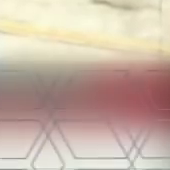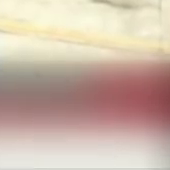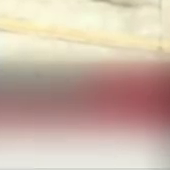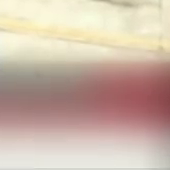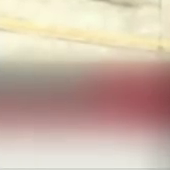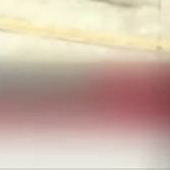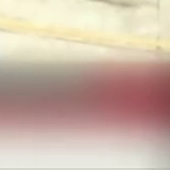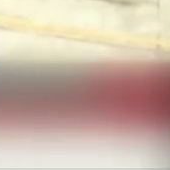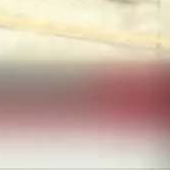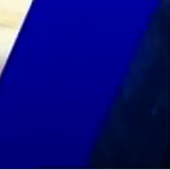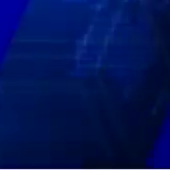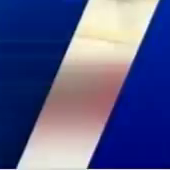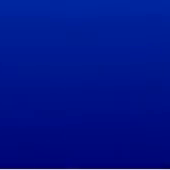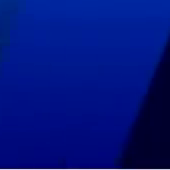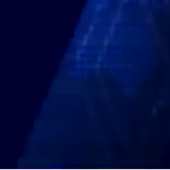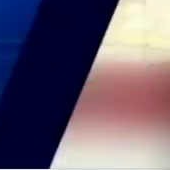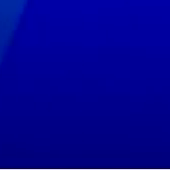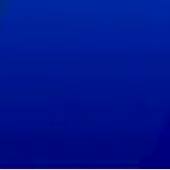China.